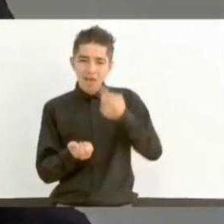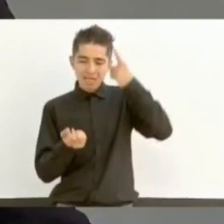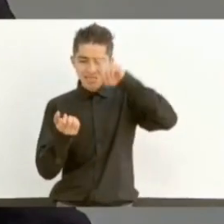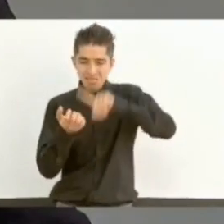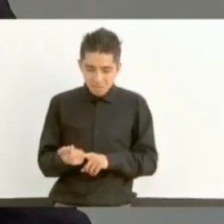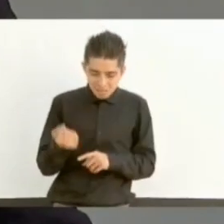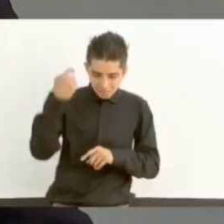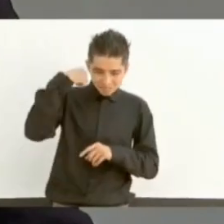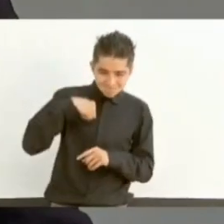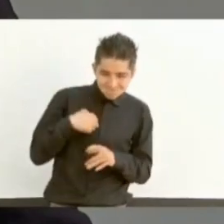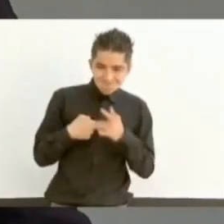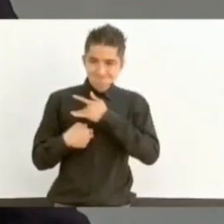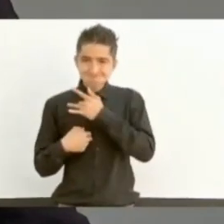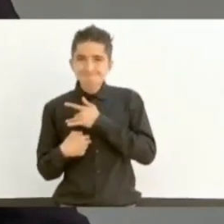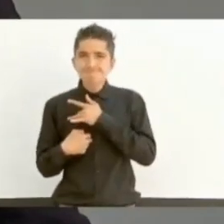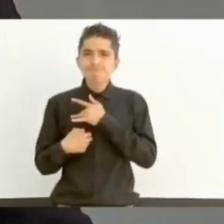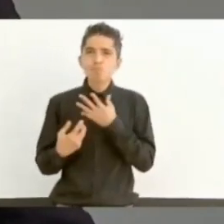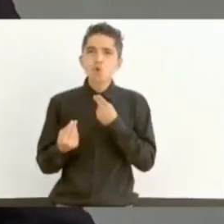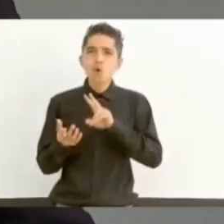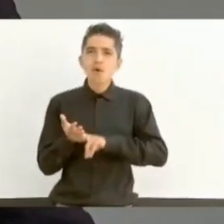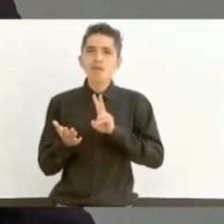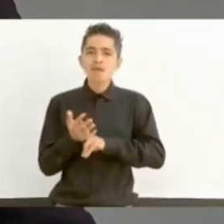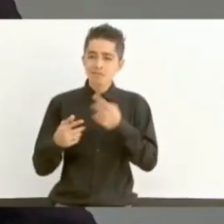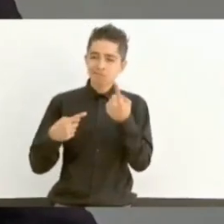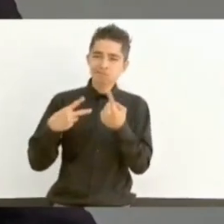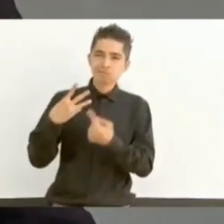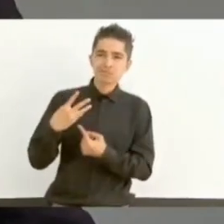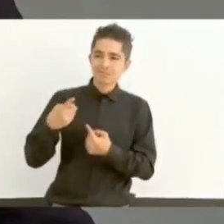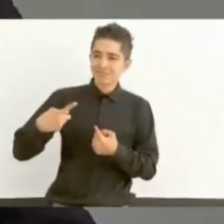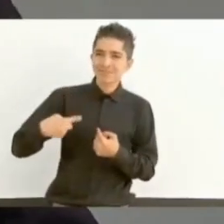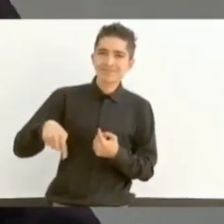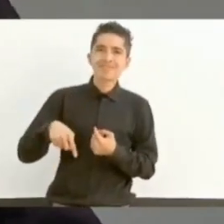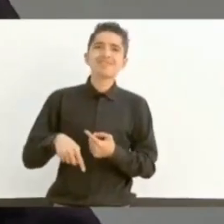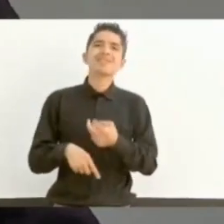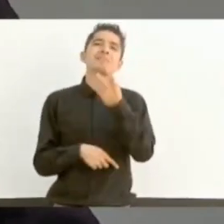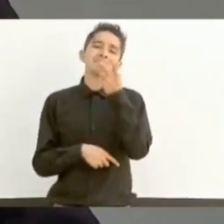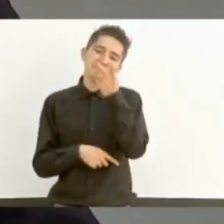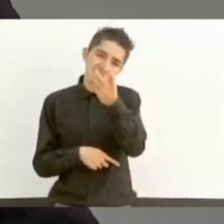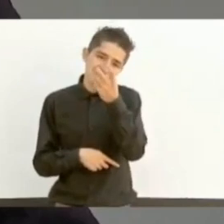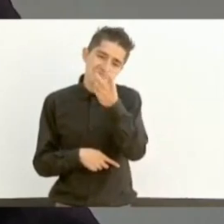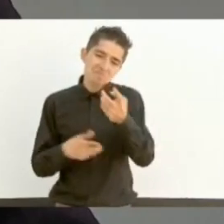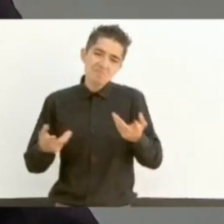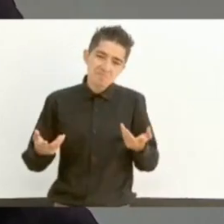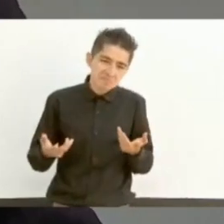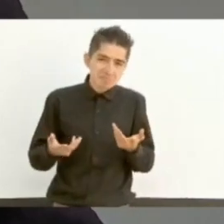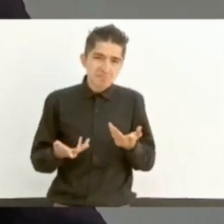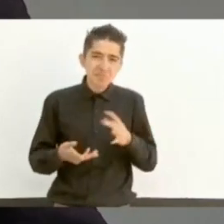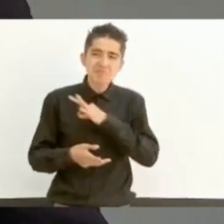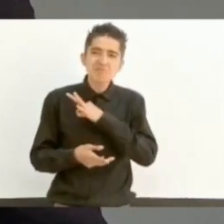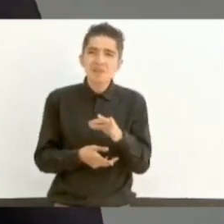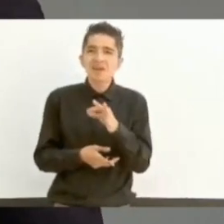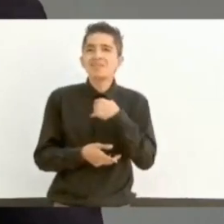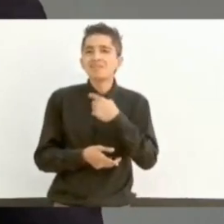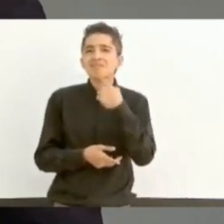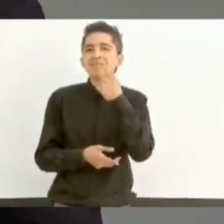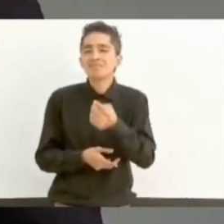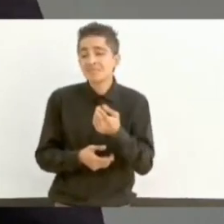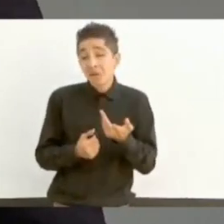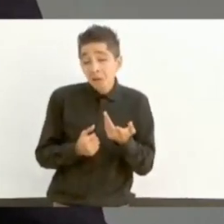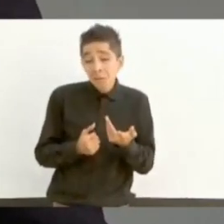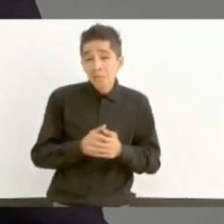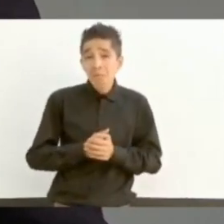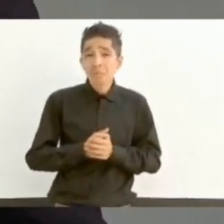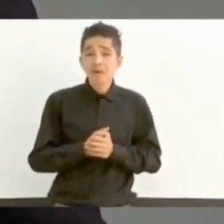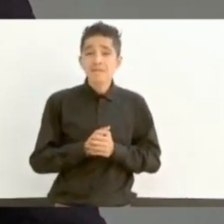espirituales. Por eso se puede afirmar, a pesar